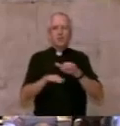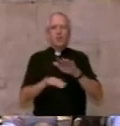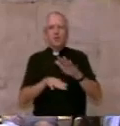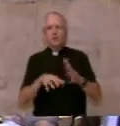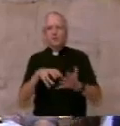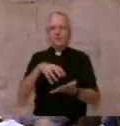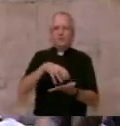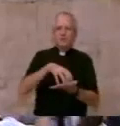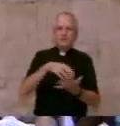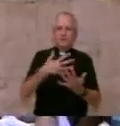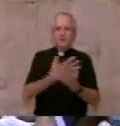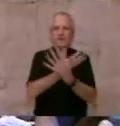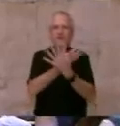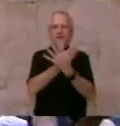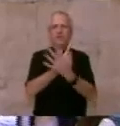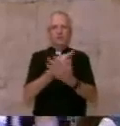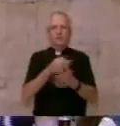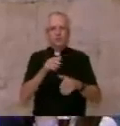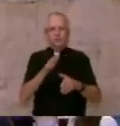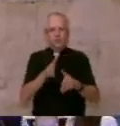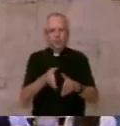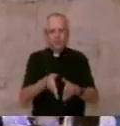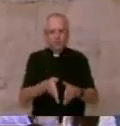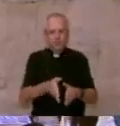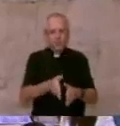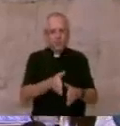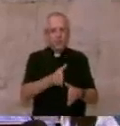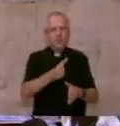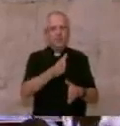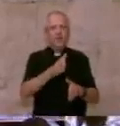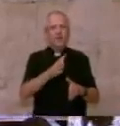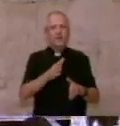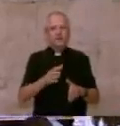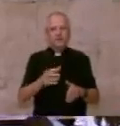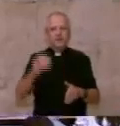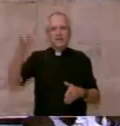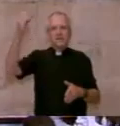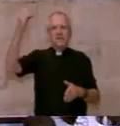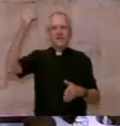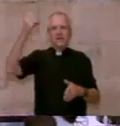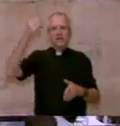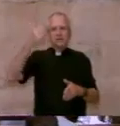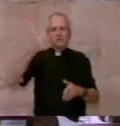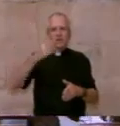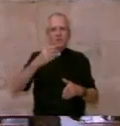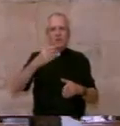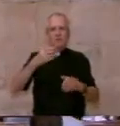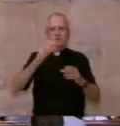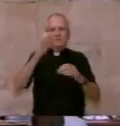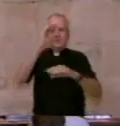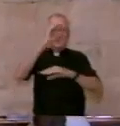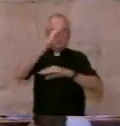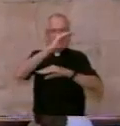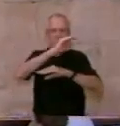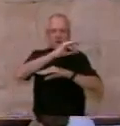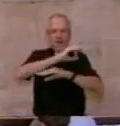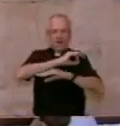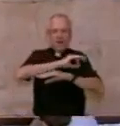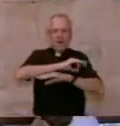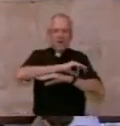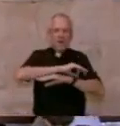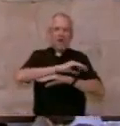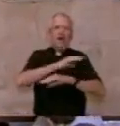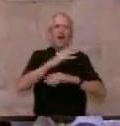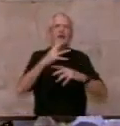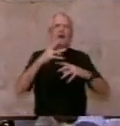que destacar el retablo de la Virgen de la Estrella, situado en el centro del presbiterio. Es un políptico formado